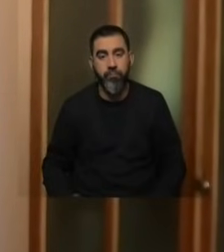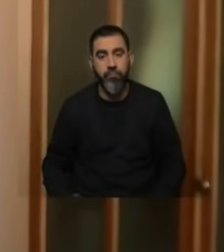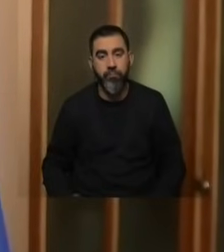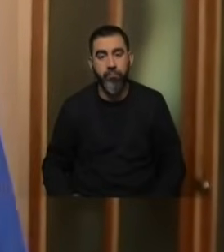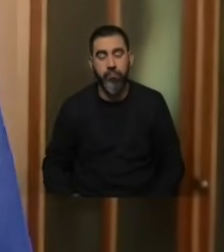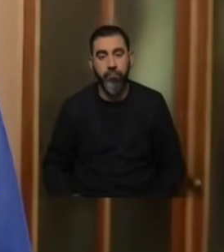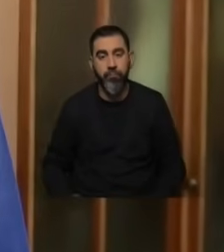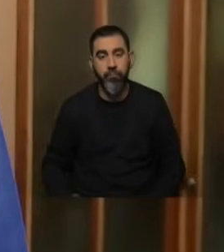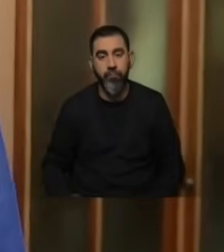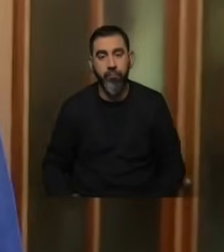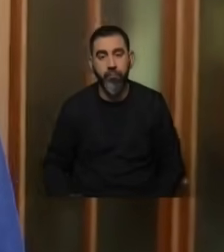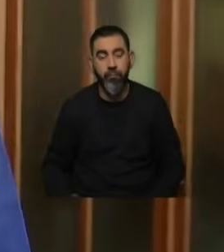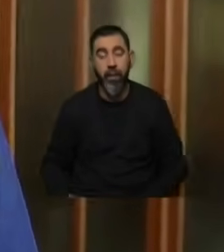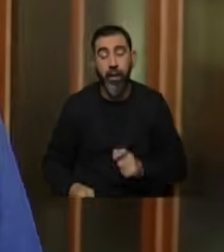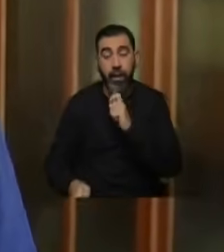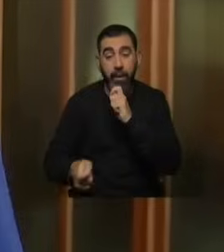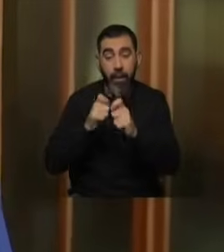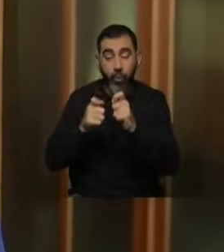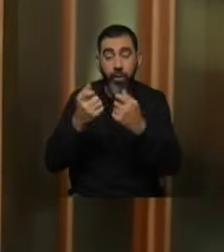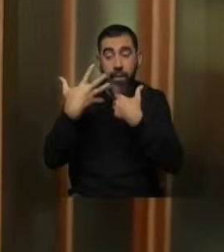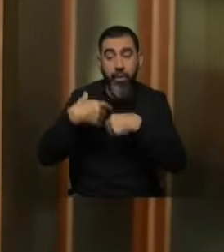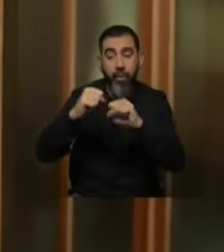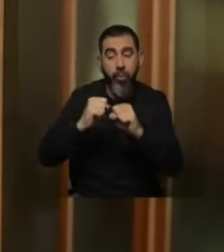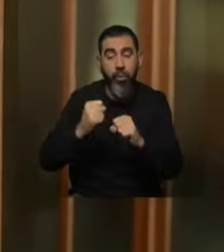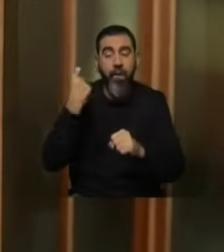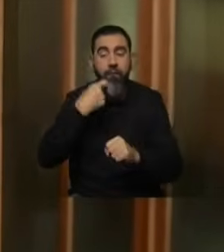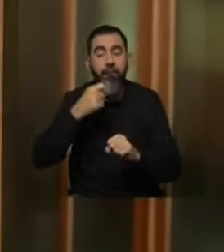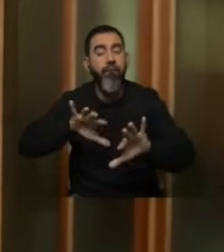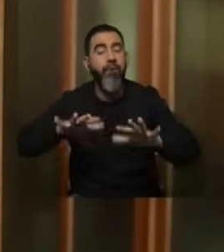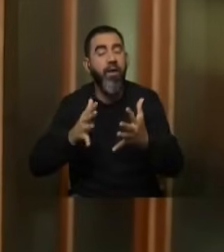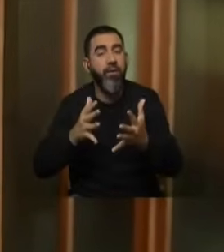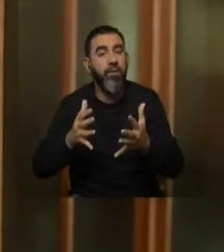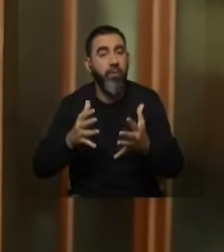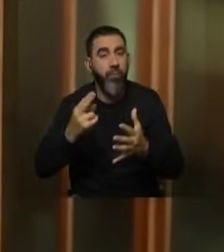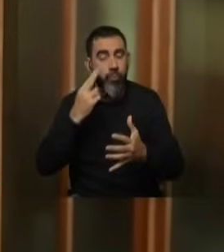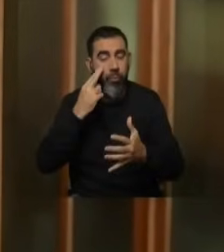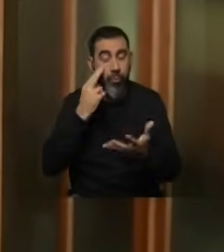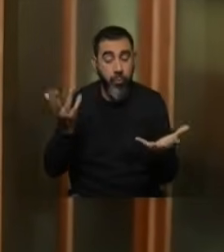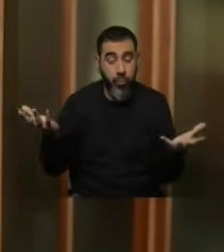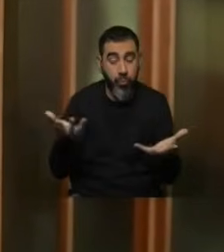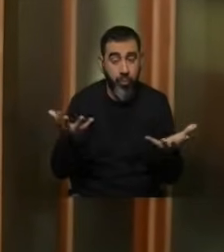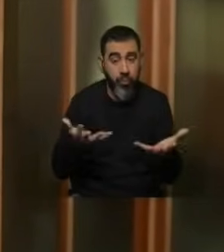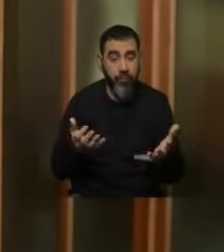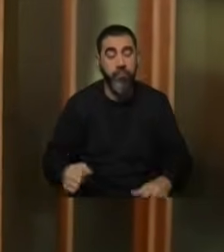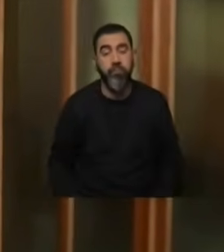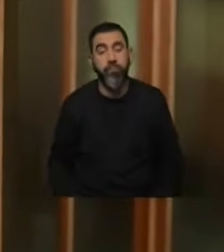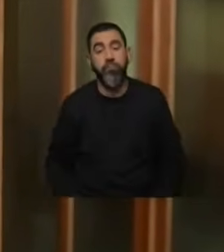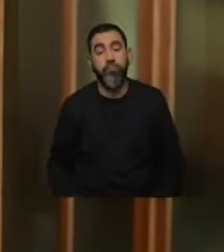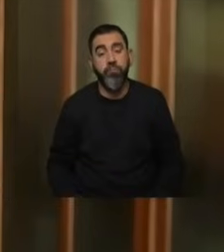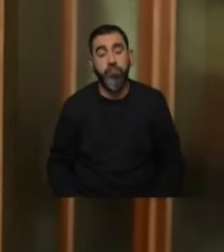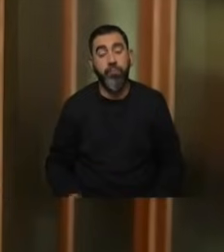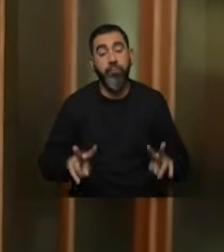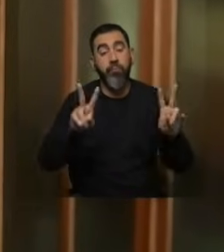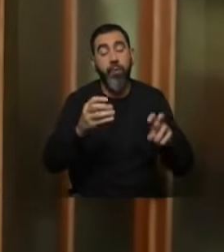mencionó se detectó Cuáles eran las carencias verdad de actuales y ellas son en la parte de